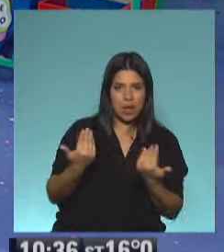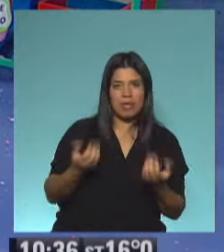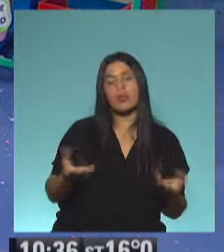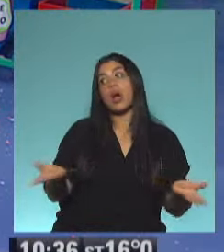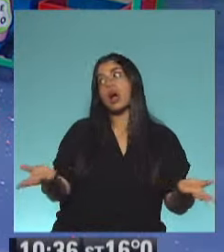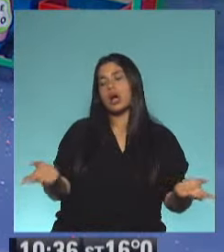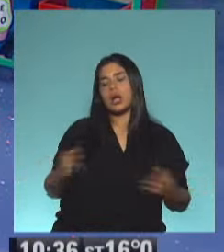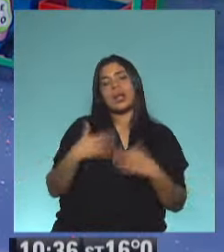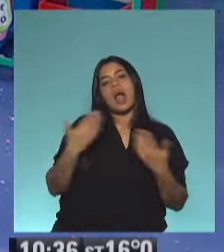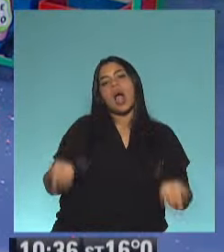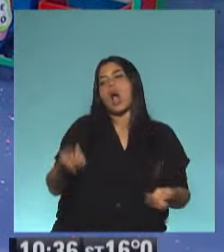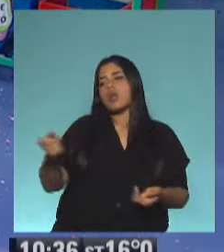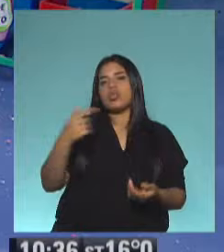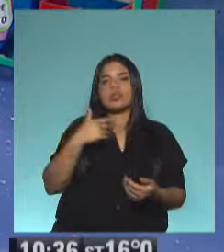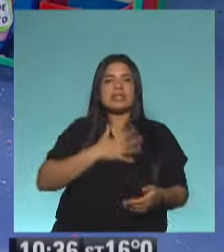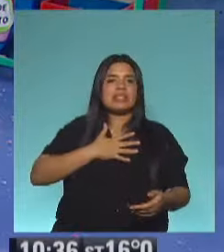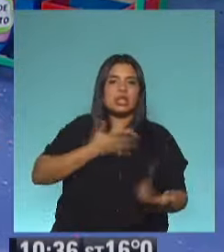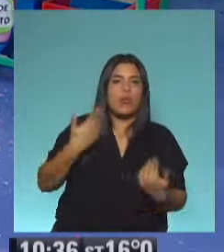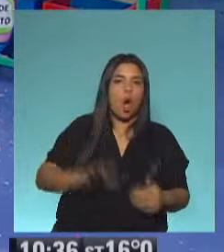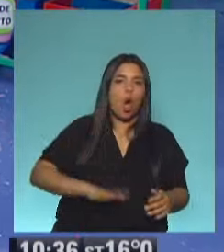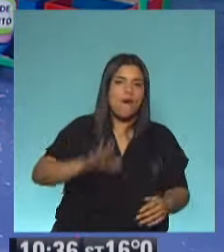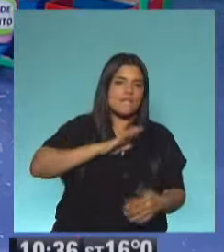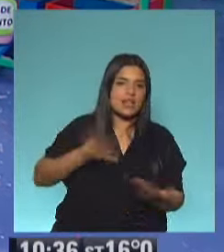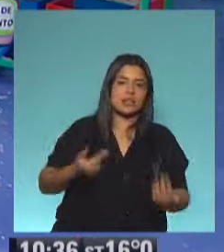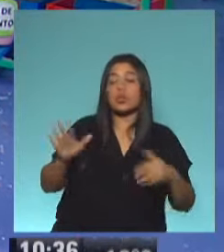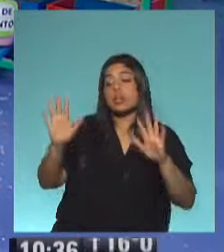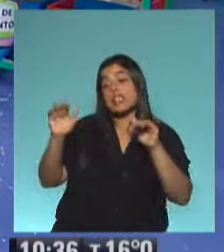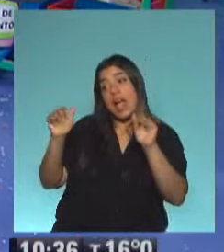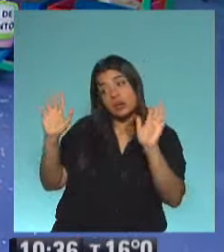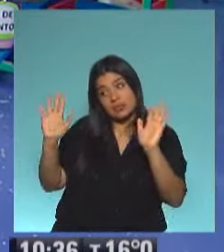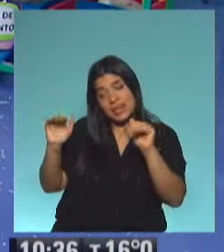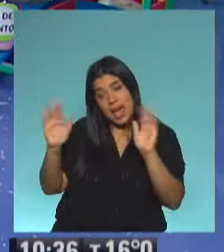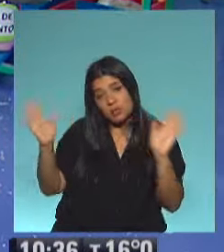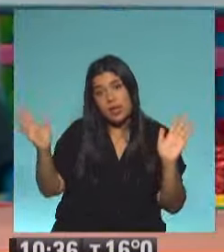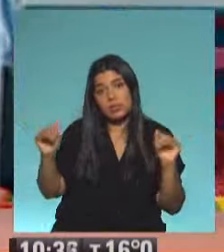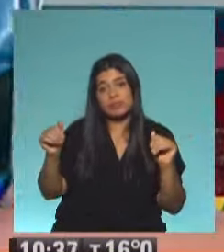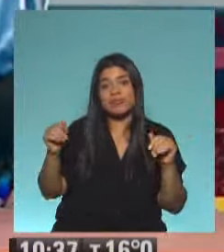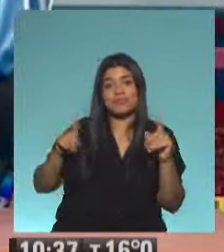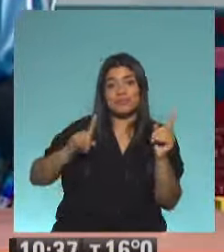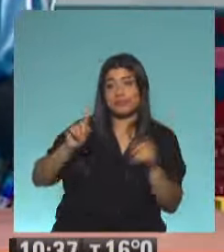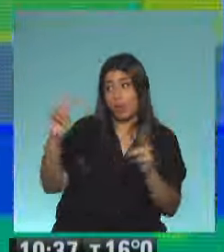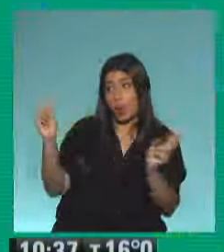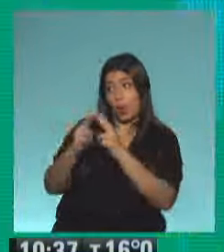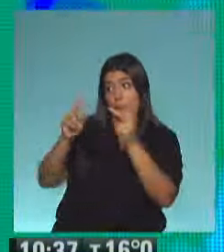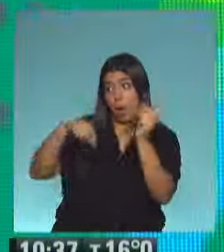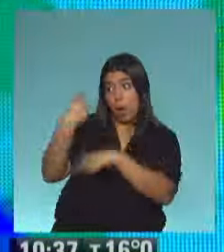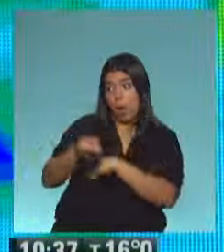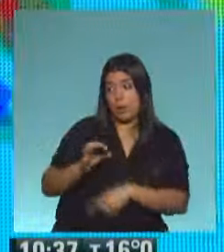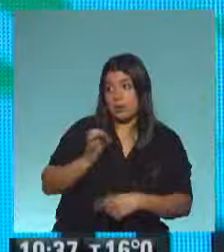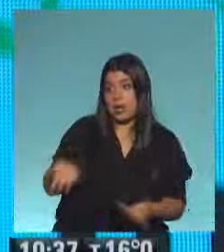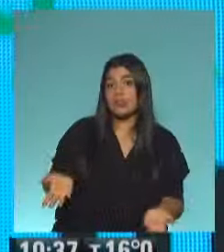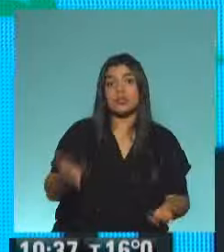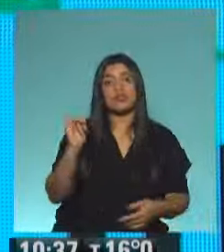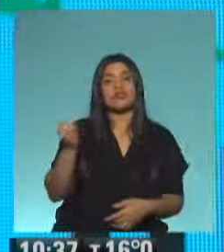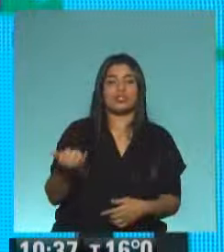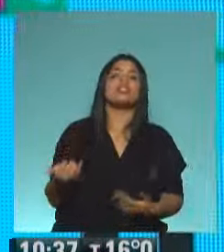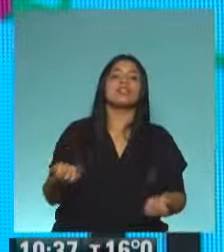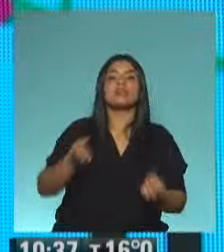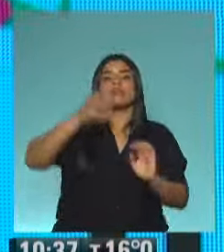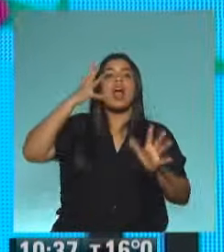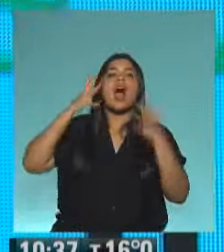ofendido. Bueno, chao, Diablito, gracias por haber venido. Nos hace pis. Ahí nos está. Vemos en carnaval, ¿no? ¿No? Claro, así es. En el carnaval lo desenterramos y